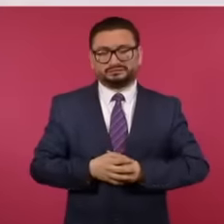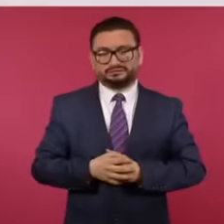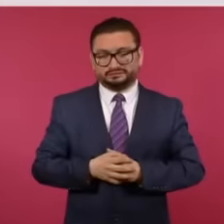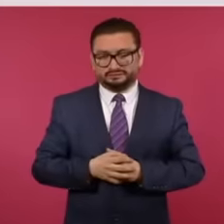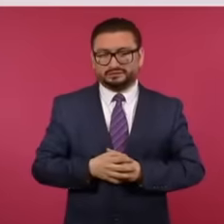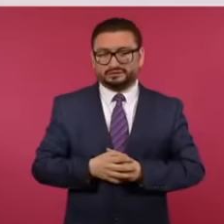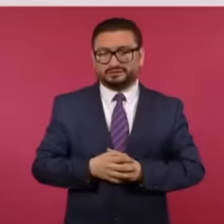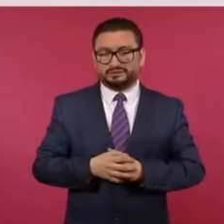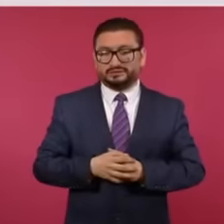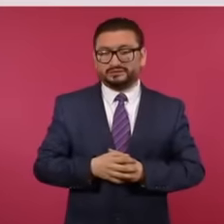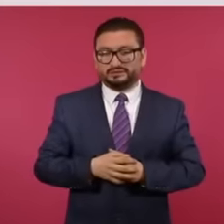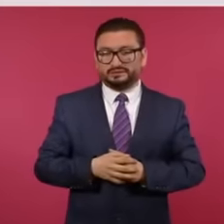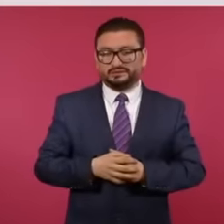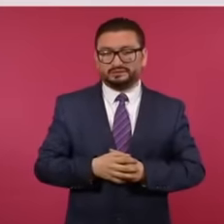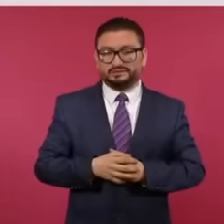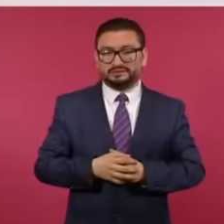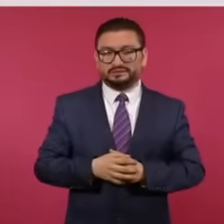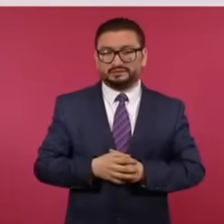ni siquiera por cuestiones políticas,